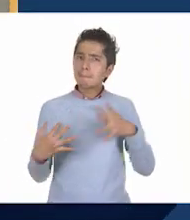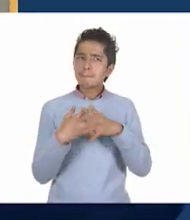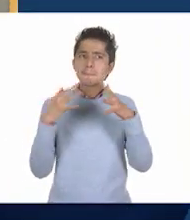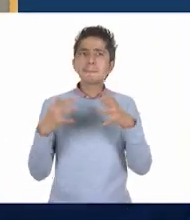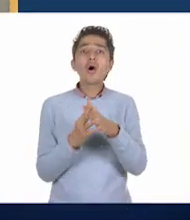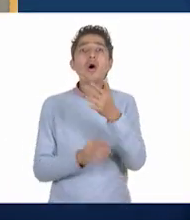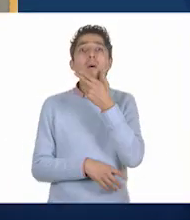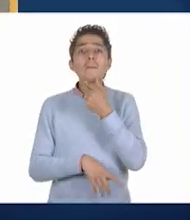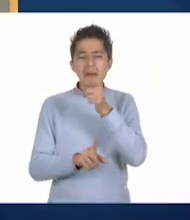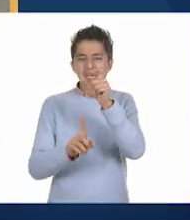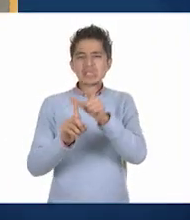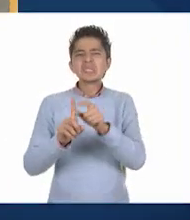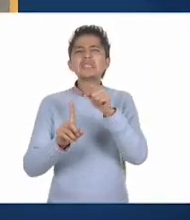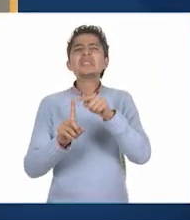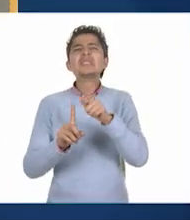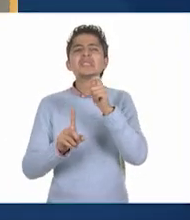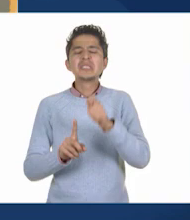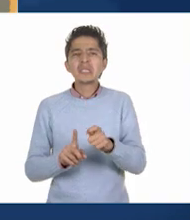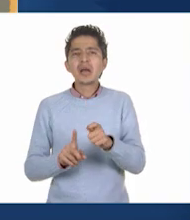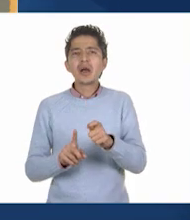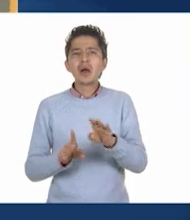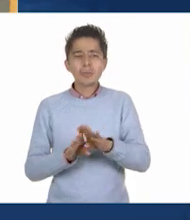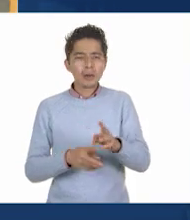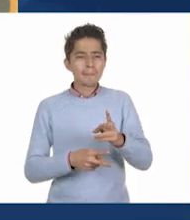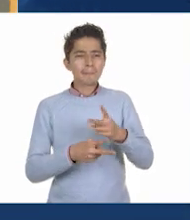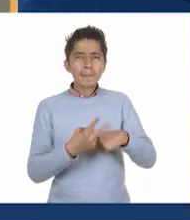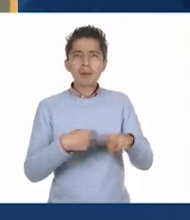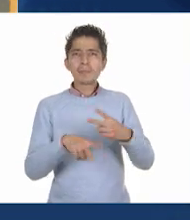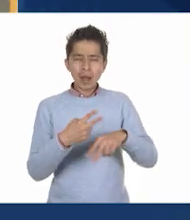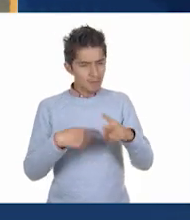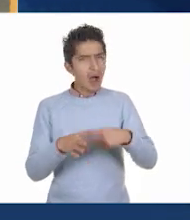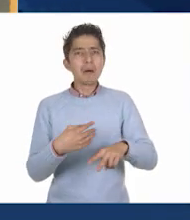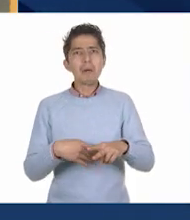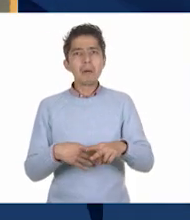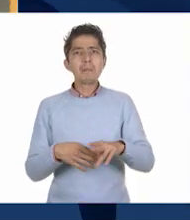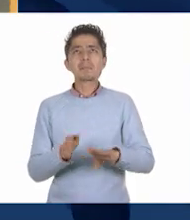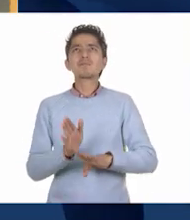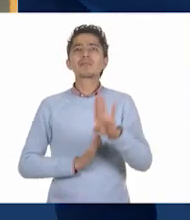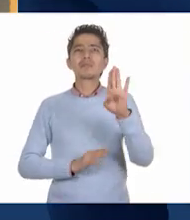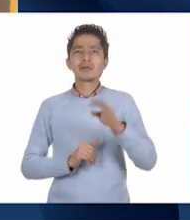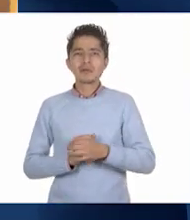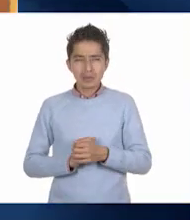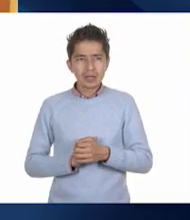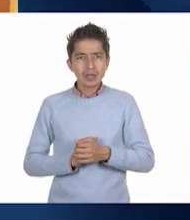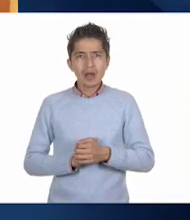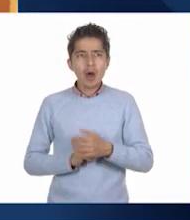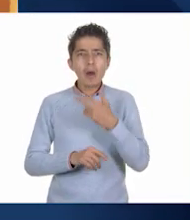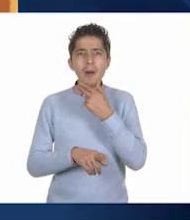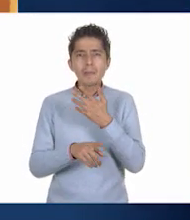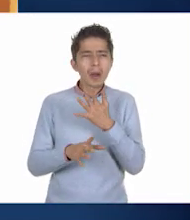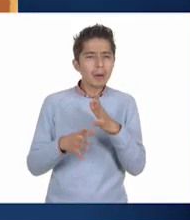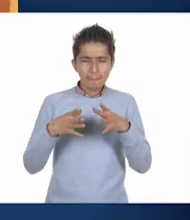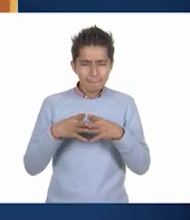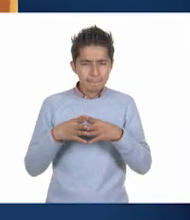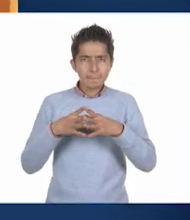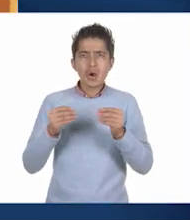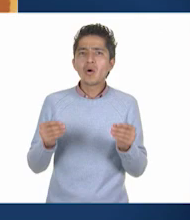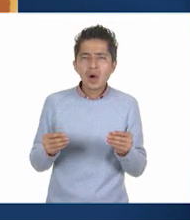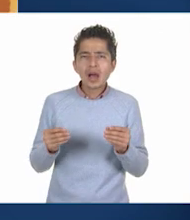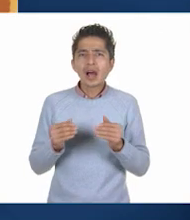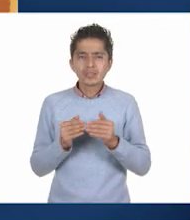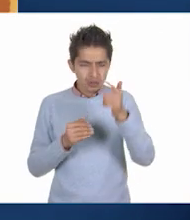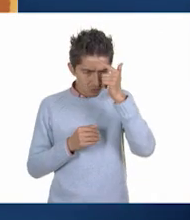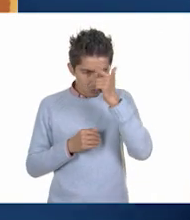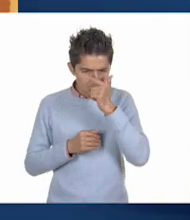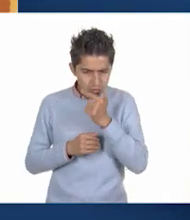un nombre que crece como la explosión del descontento. La rancherada desaparece de sus casas por las